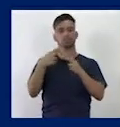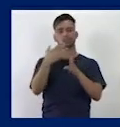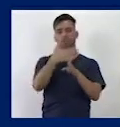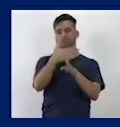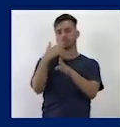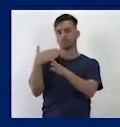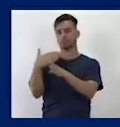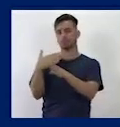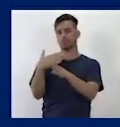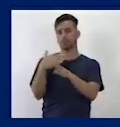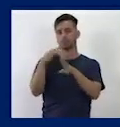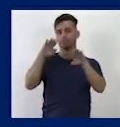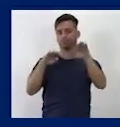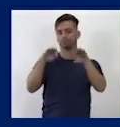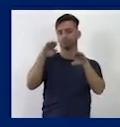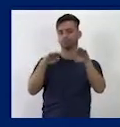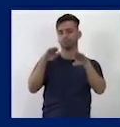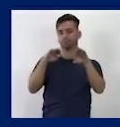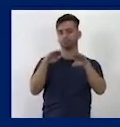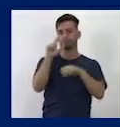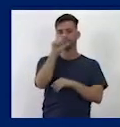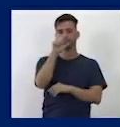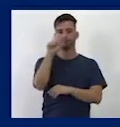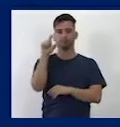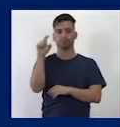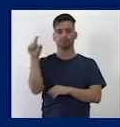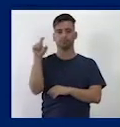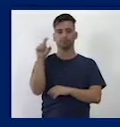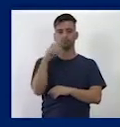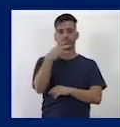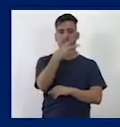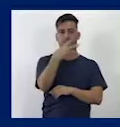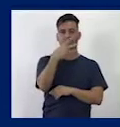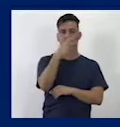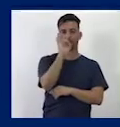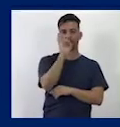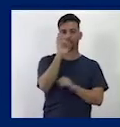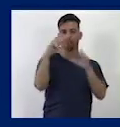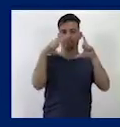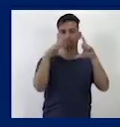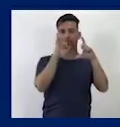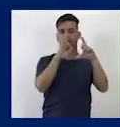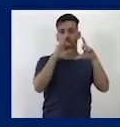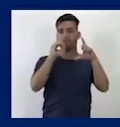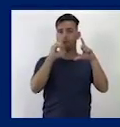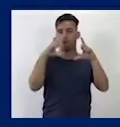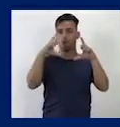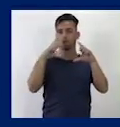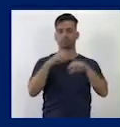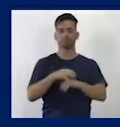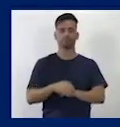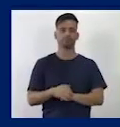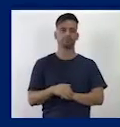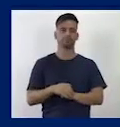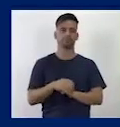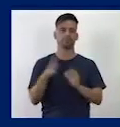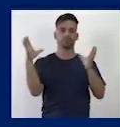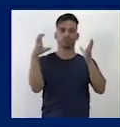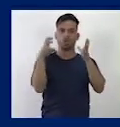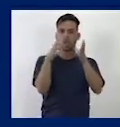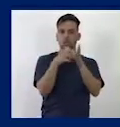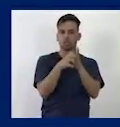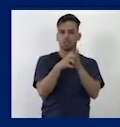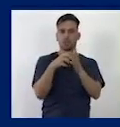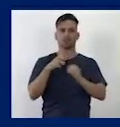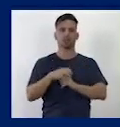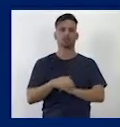entre el potencial estándar de las en ecuación que contiene al agente oxidante la forma oxidada es el agente oxidante pero en